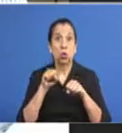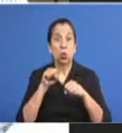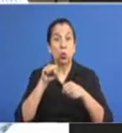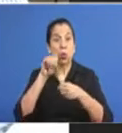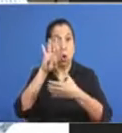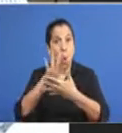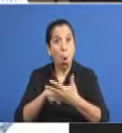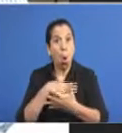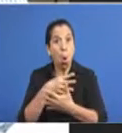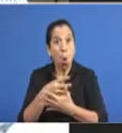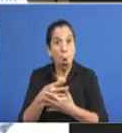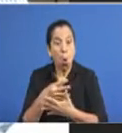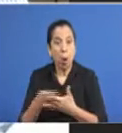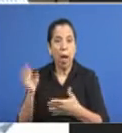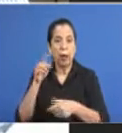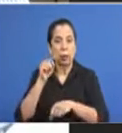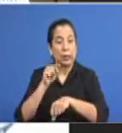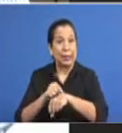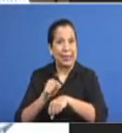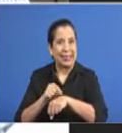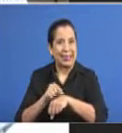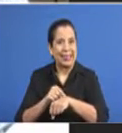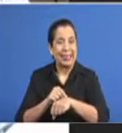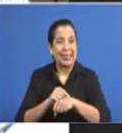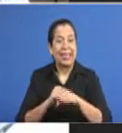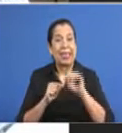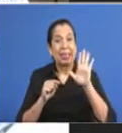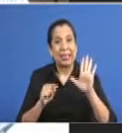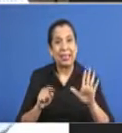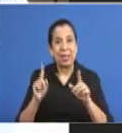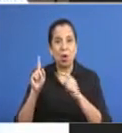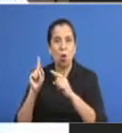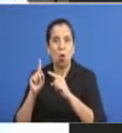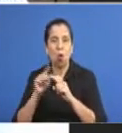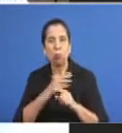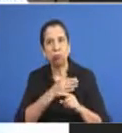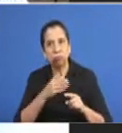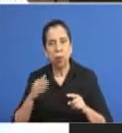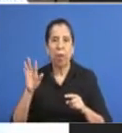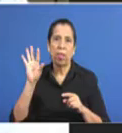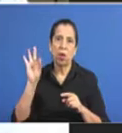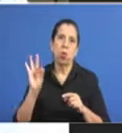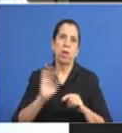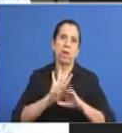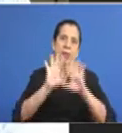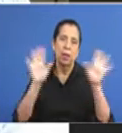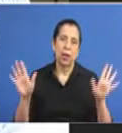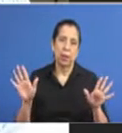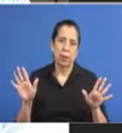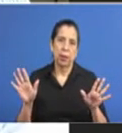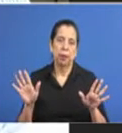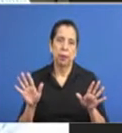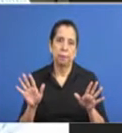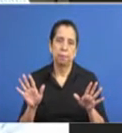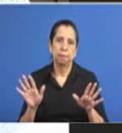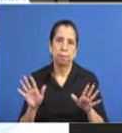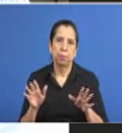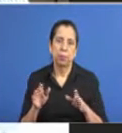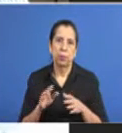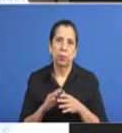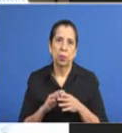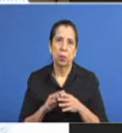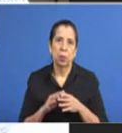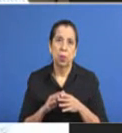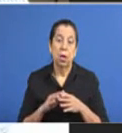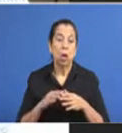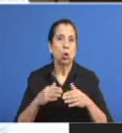en principio fue de 5 a 5 de la mañana, después de 9 a 5 de la mañana que se suspendió la circulación del transporte público. El resto del